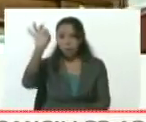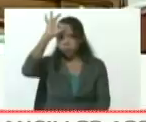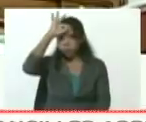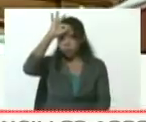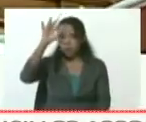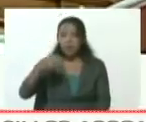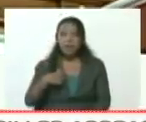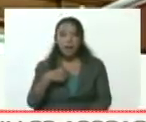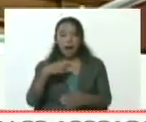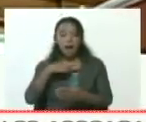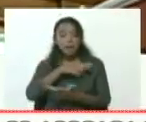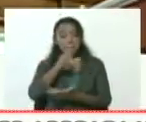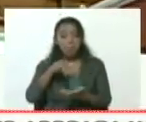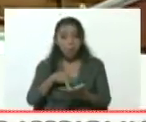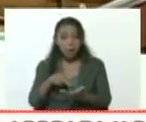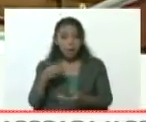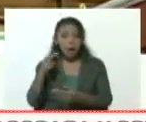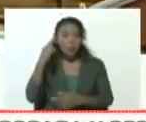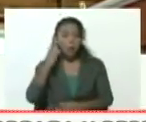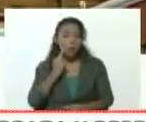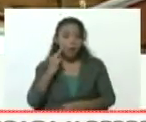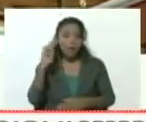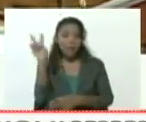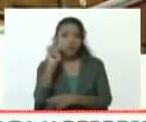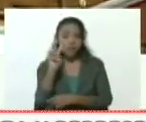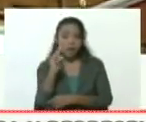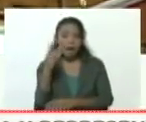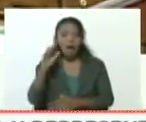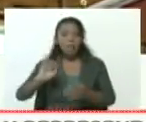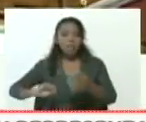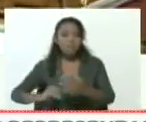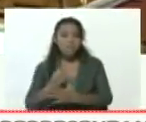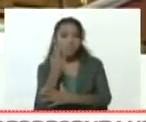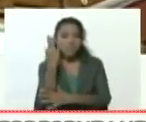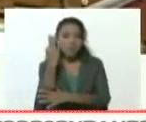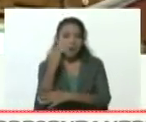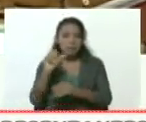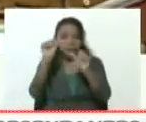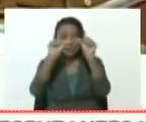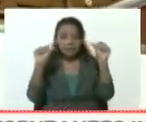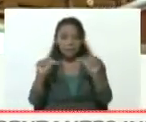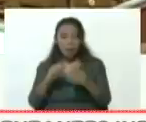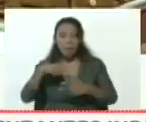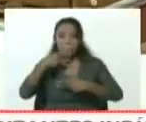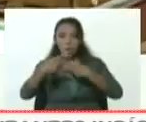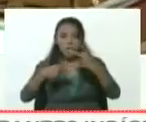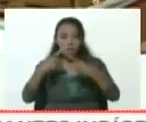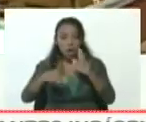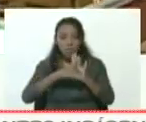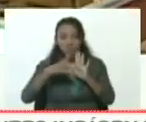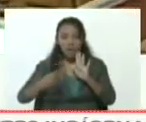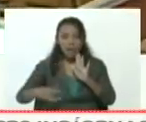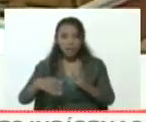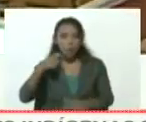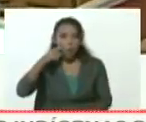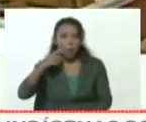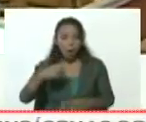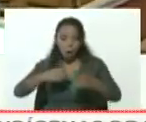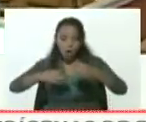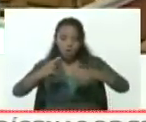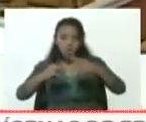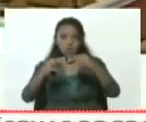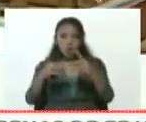que la República Bolivariana de Venezuela fundamenta su sistema político en la defensa de los derechos humanos para la construcción de una